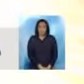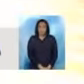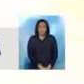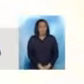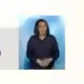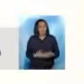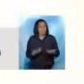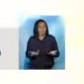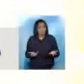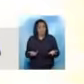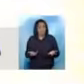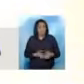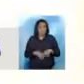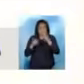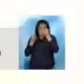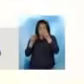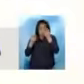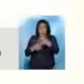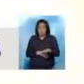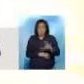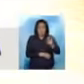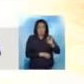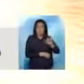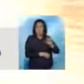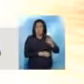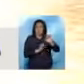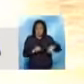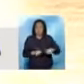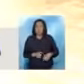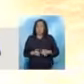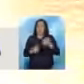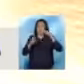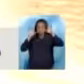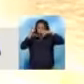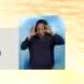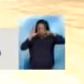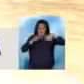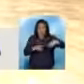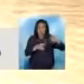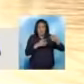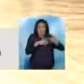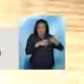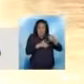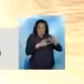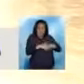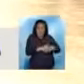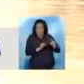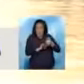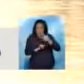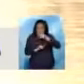Sí, bueno, hay un informe del COE en que las lluvias iban a empezar este fin de semana y que iban a continuar en los siguientes días.